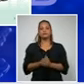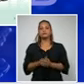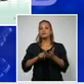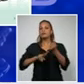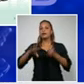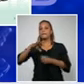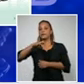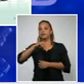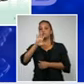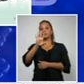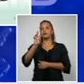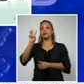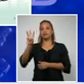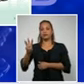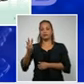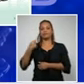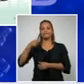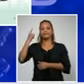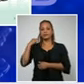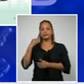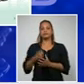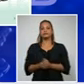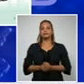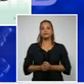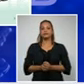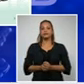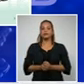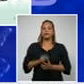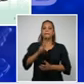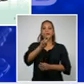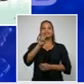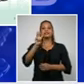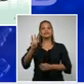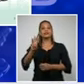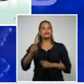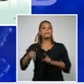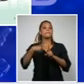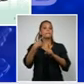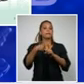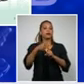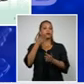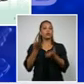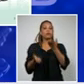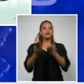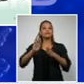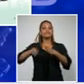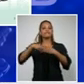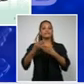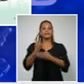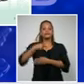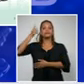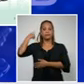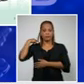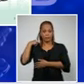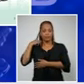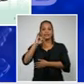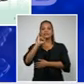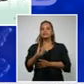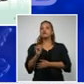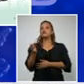53 casos ayer, estamos hablando de 23 más que el día anterior, en 6 de sus